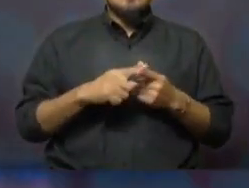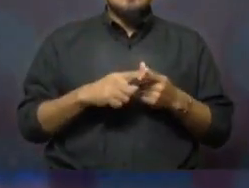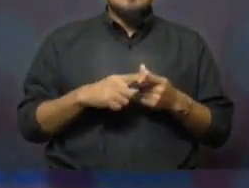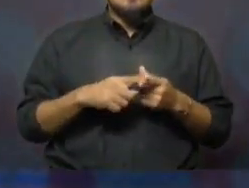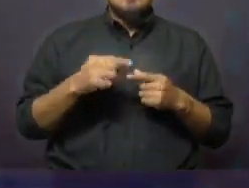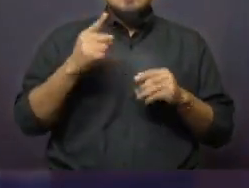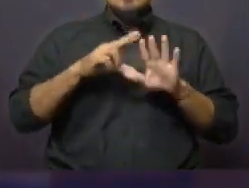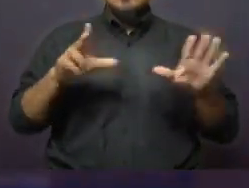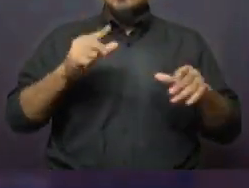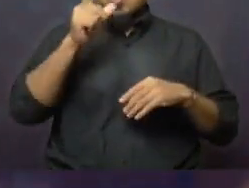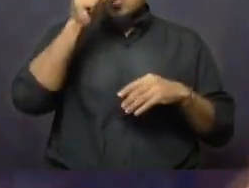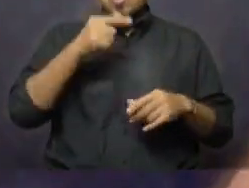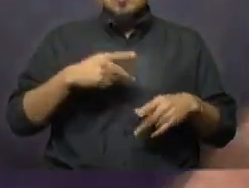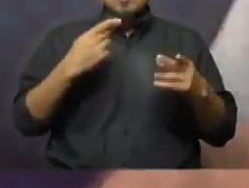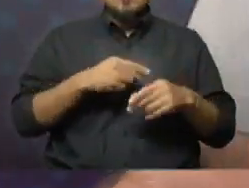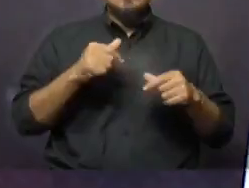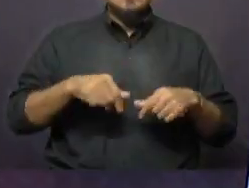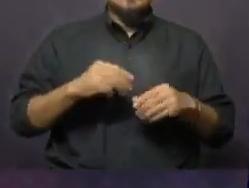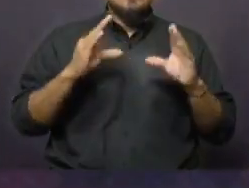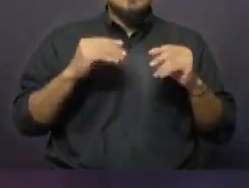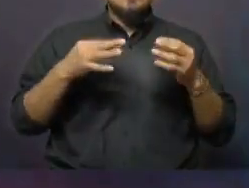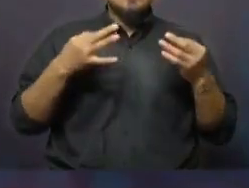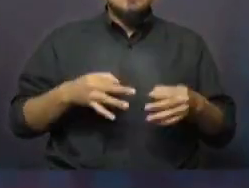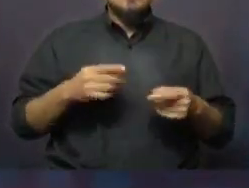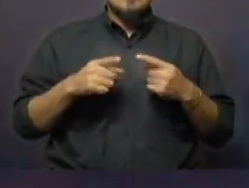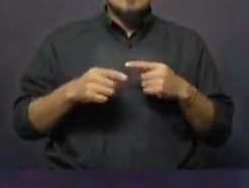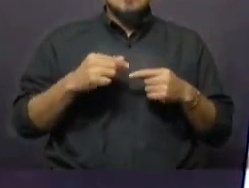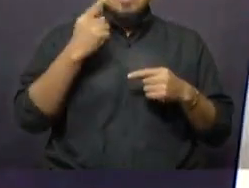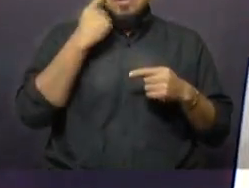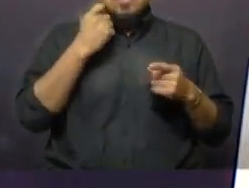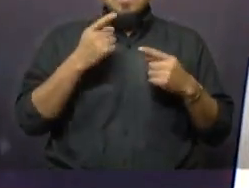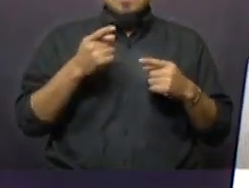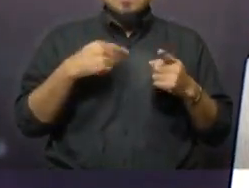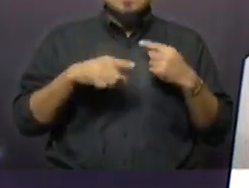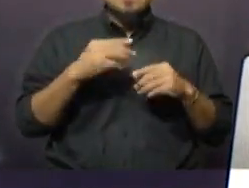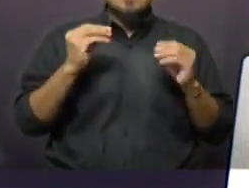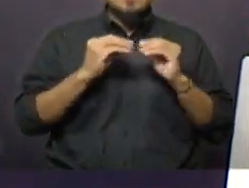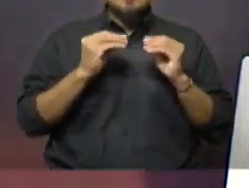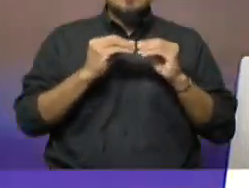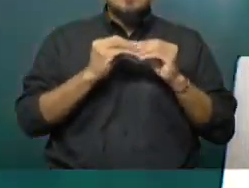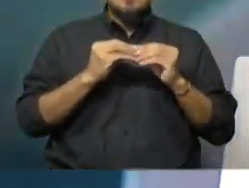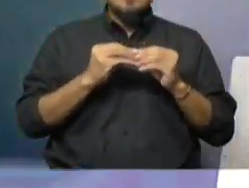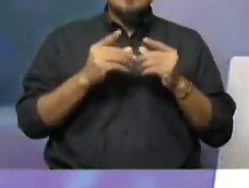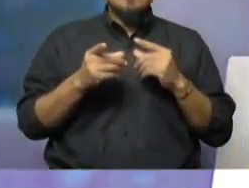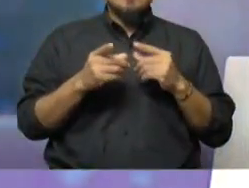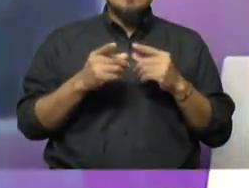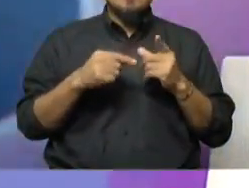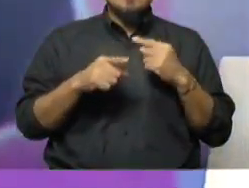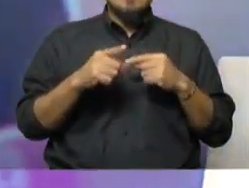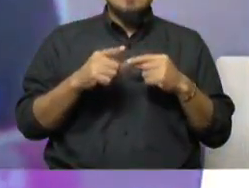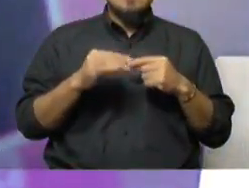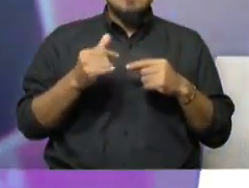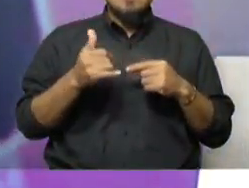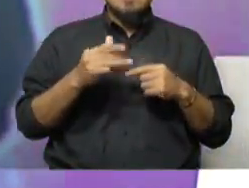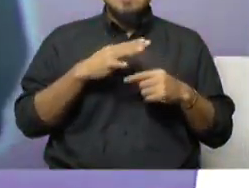de 18 cortado, así que bueno, es una noche especial. Sí, es una noche especial y se nota en la ciudad y se nota también en nuestros compañeros y compañeras de acá del canal, porque ya están registrando